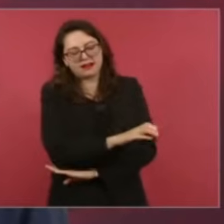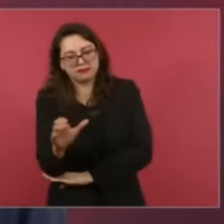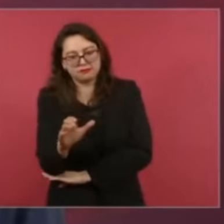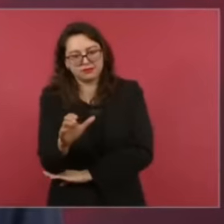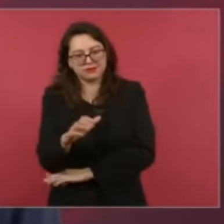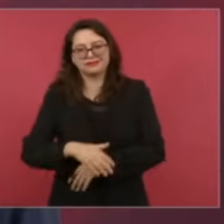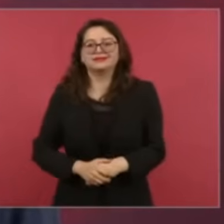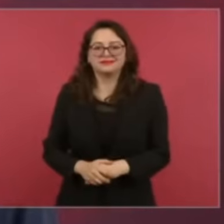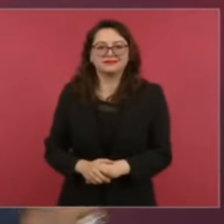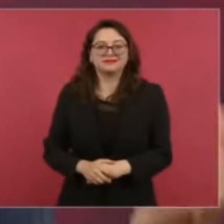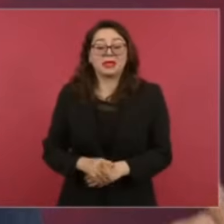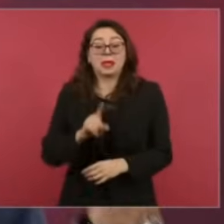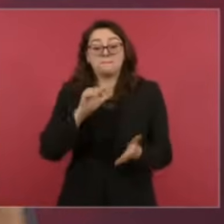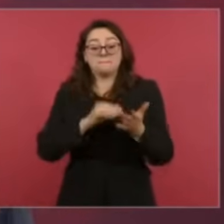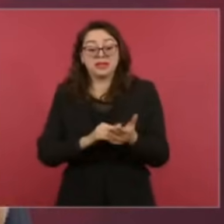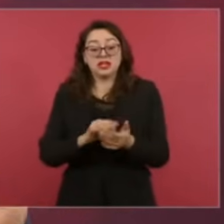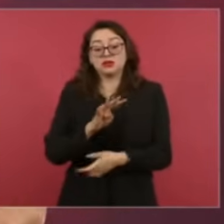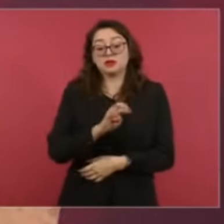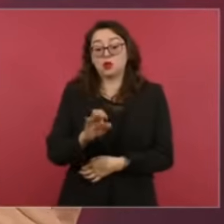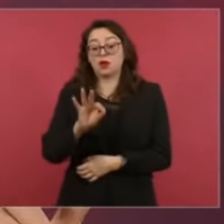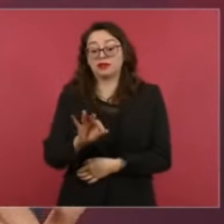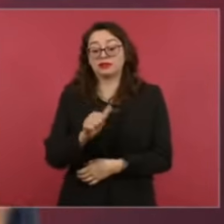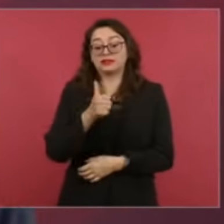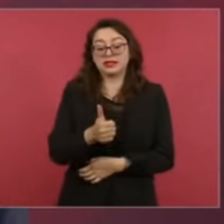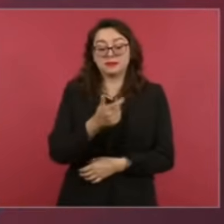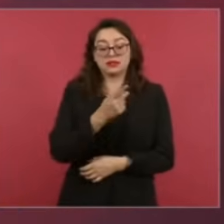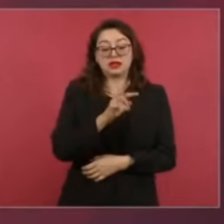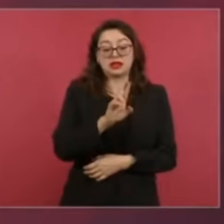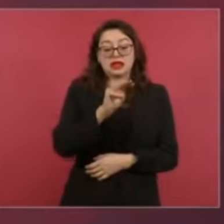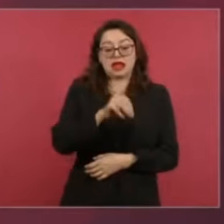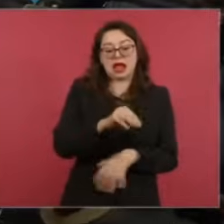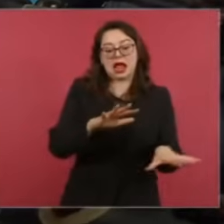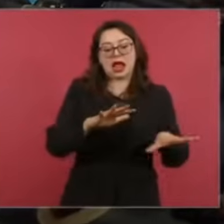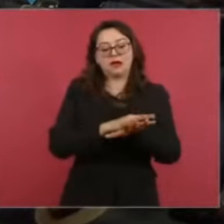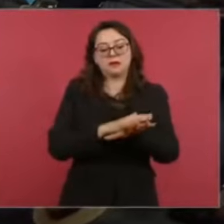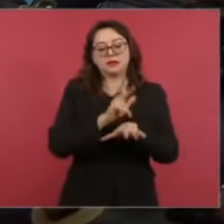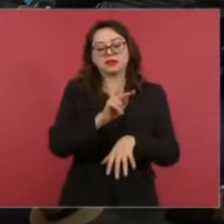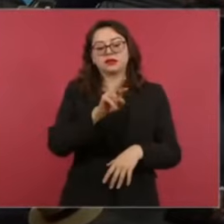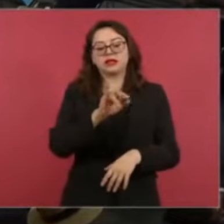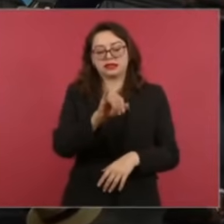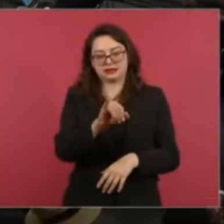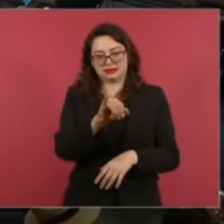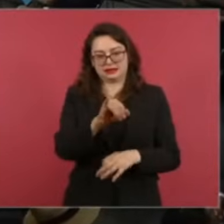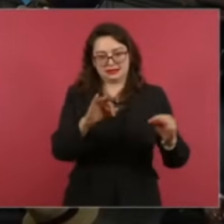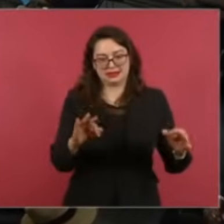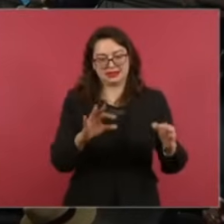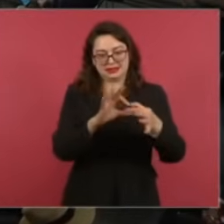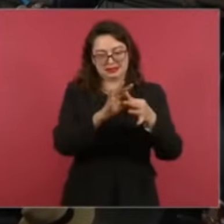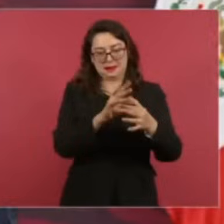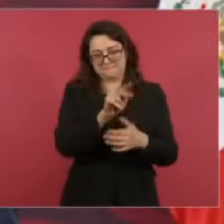el Partido de la Revolución Mexicana se vuelve Partido Revolucionario Institucional, PRI. Y en